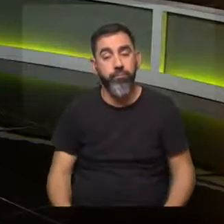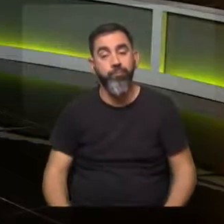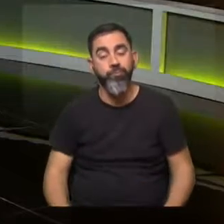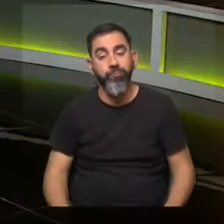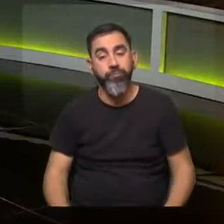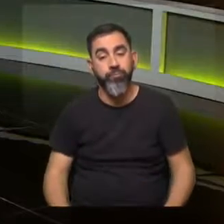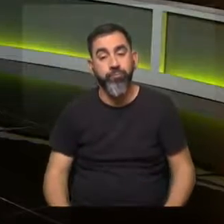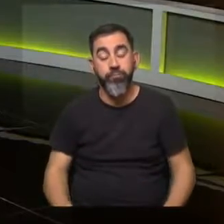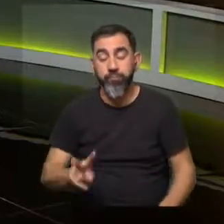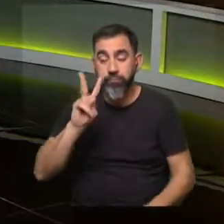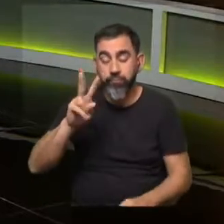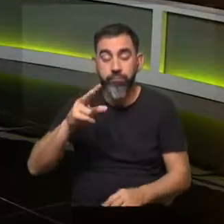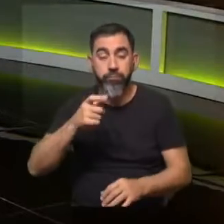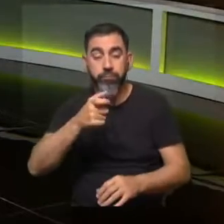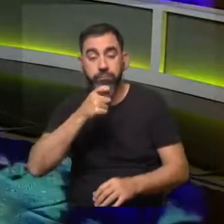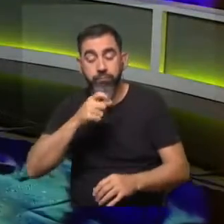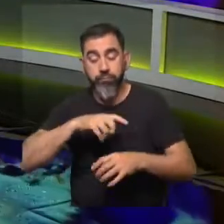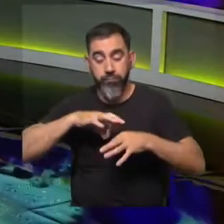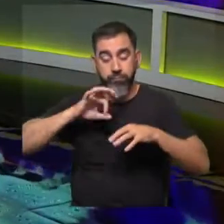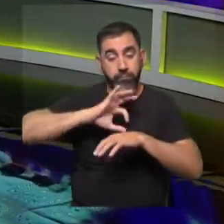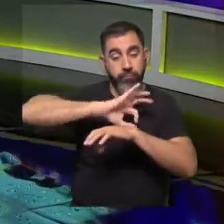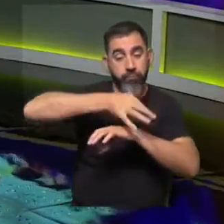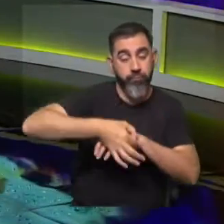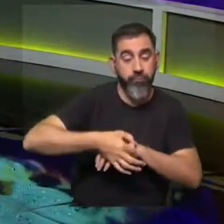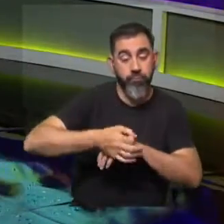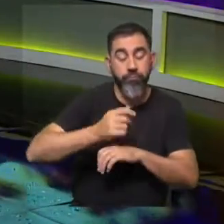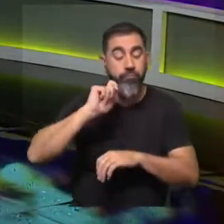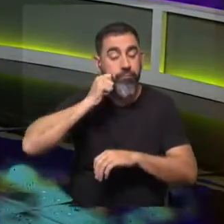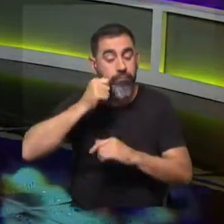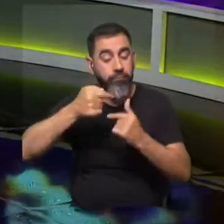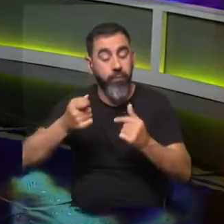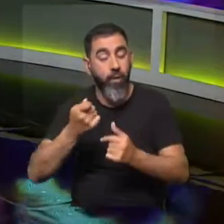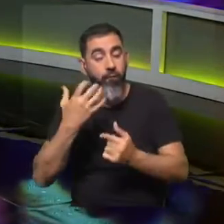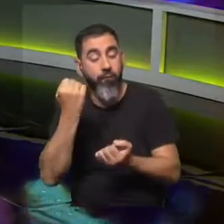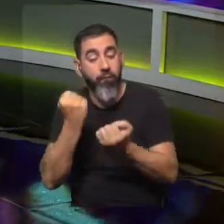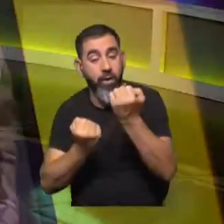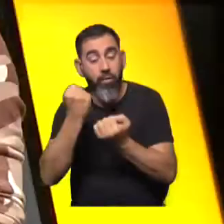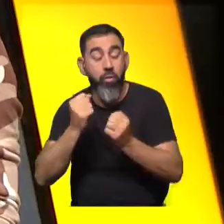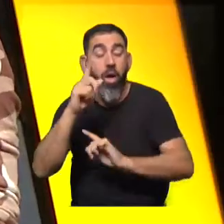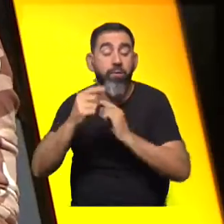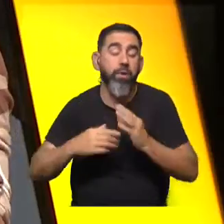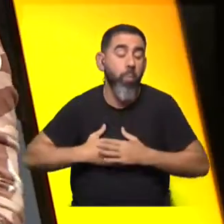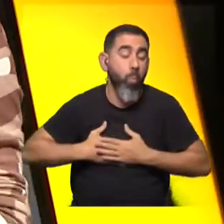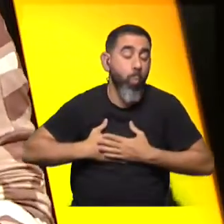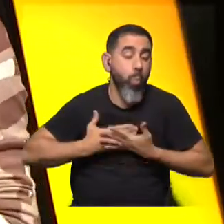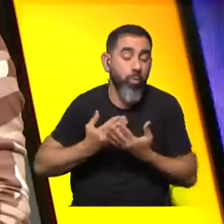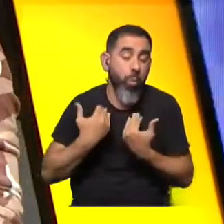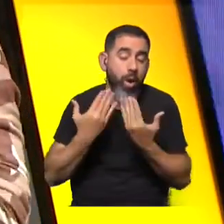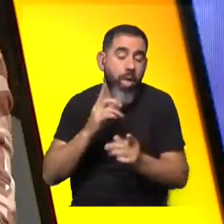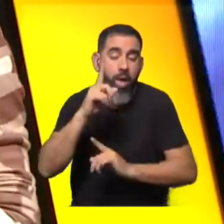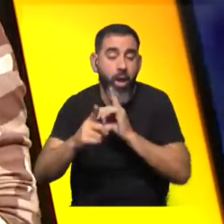que veamos estas joyas, estas alhajas, no solamente podemos apreciar entonces ahora el valor económico o a veces emocional, porque son